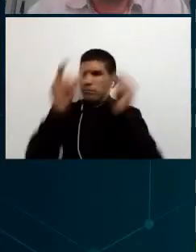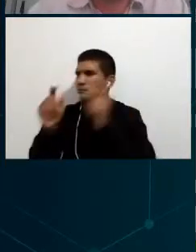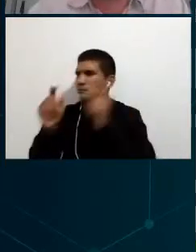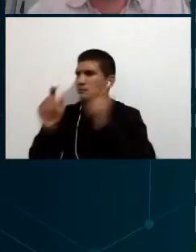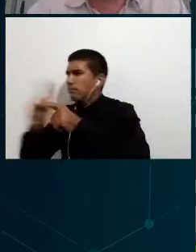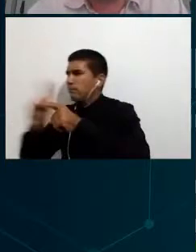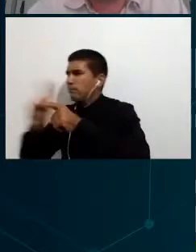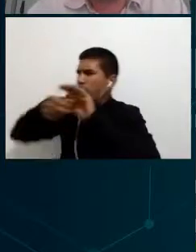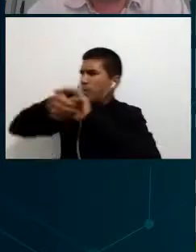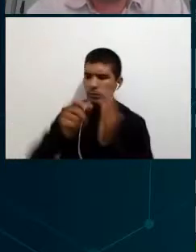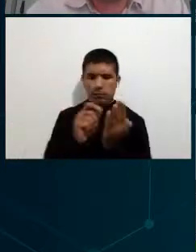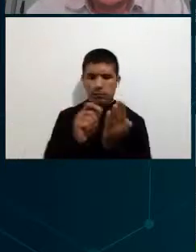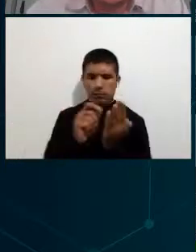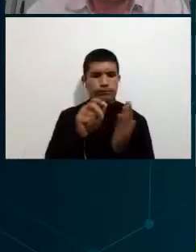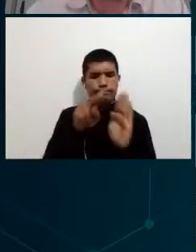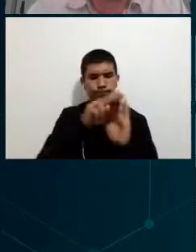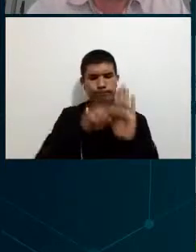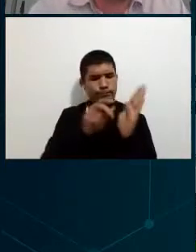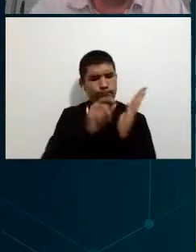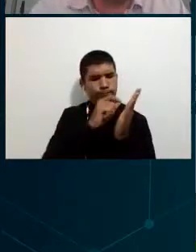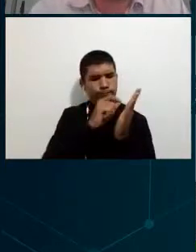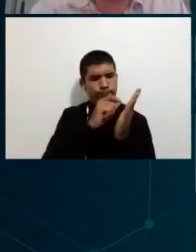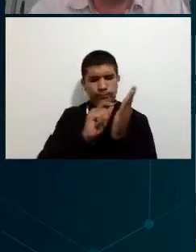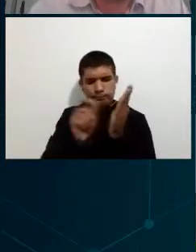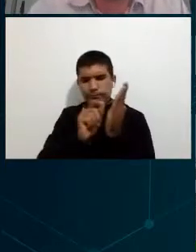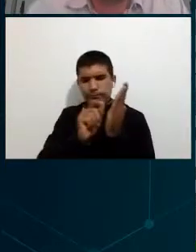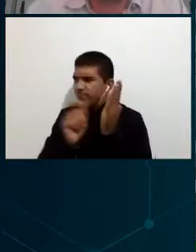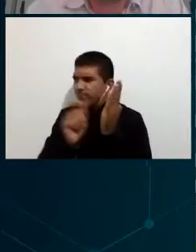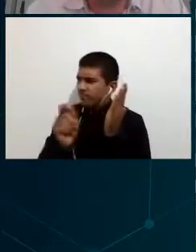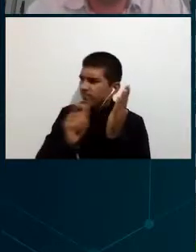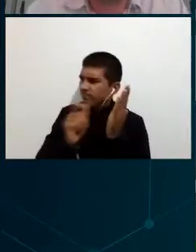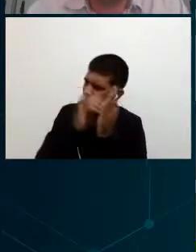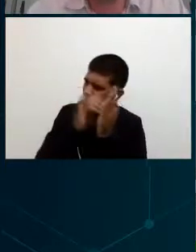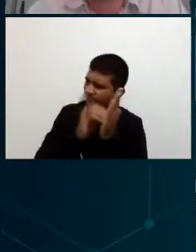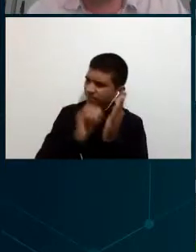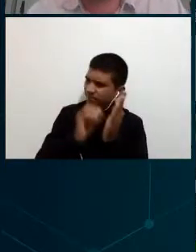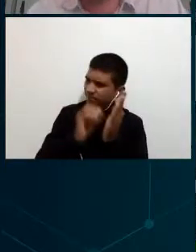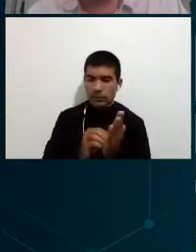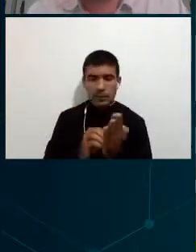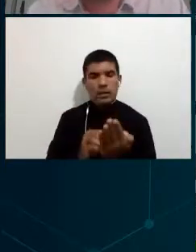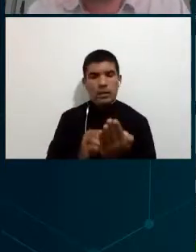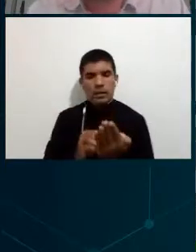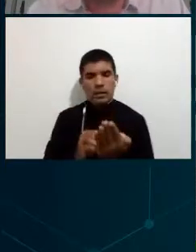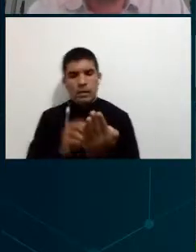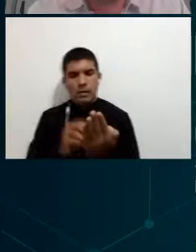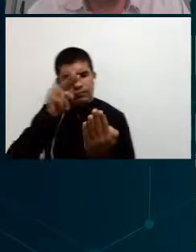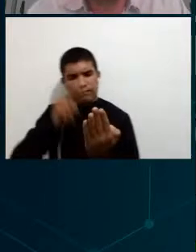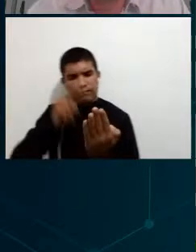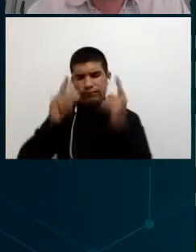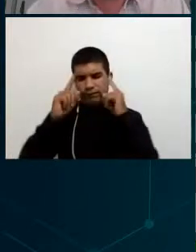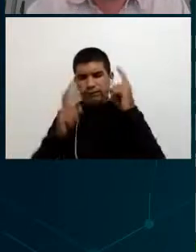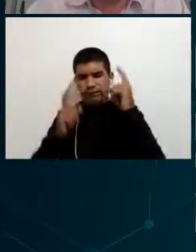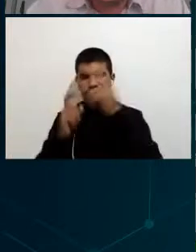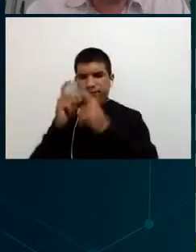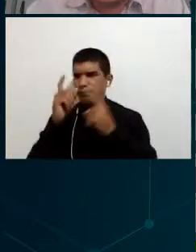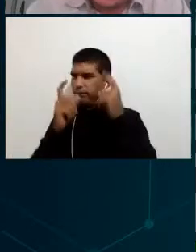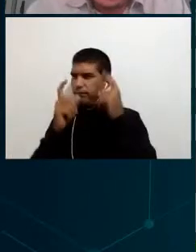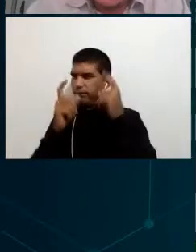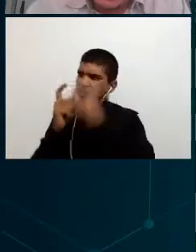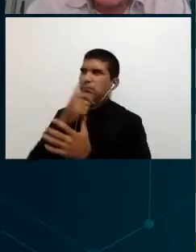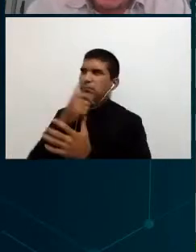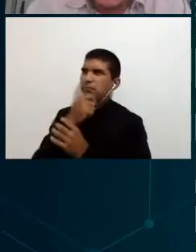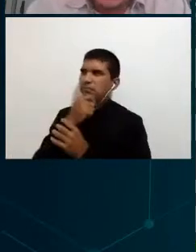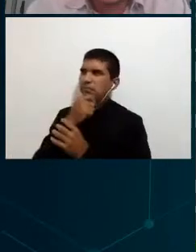ya procedemos a realizar inyecciones con las metodologías que les mostré anteriormente por medio de la aplicación Realizing Test,